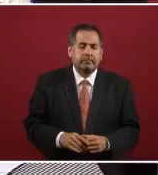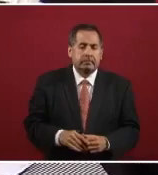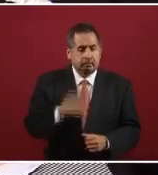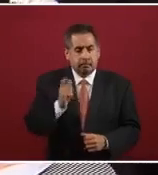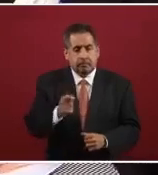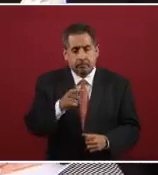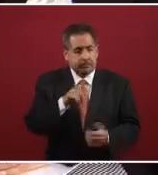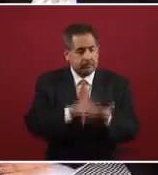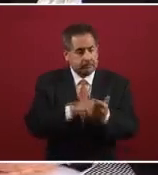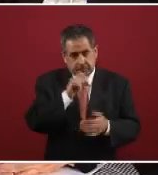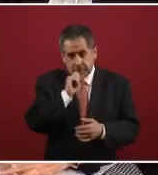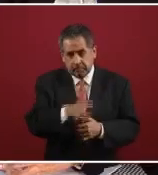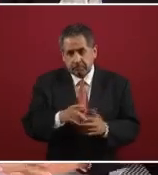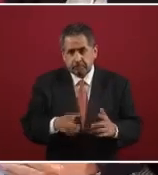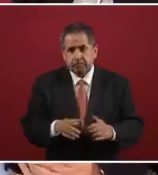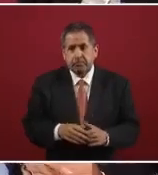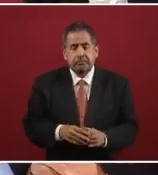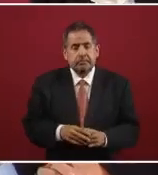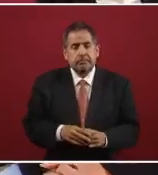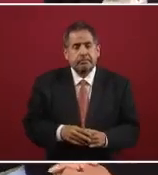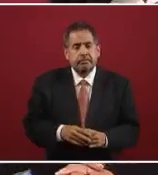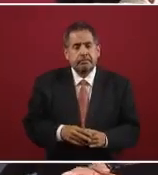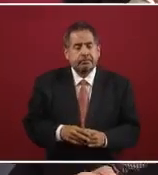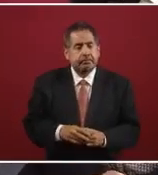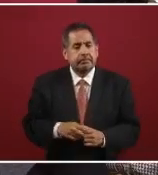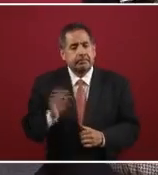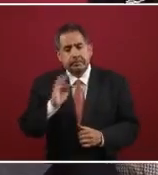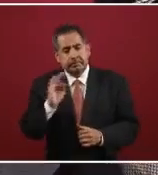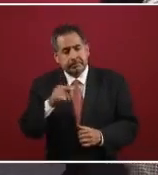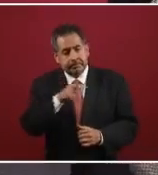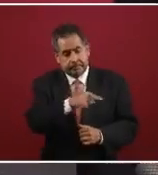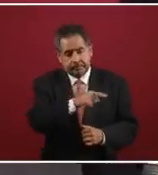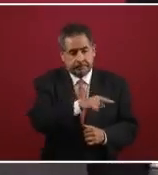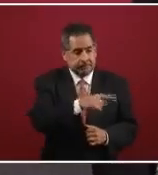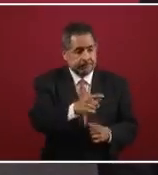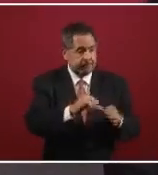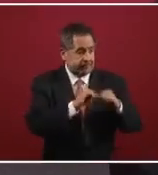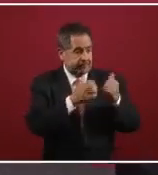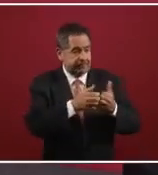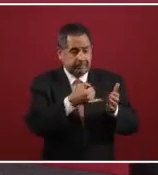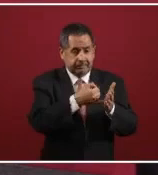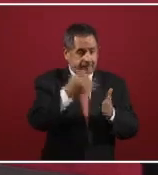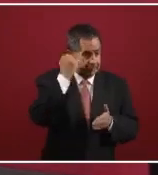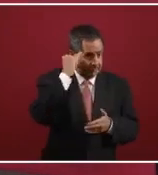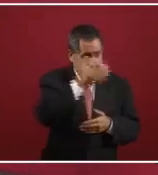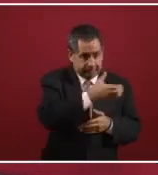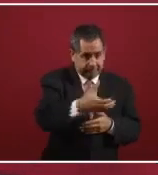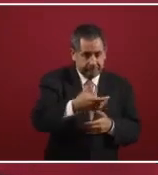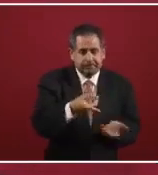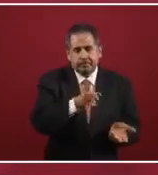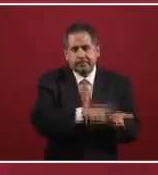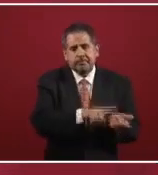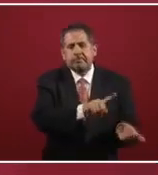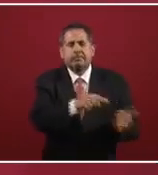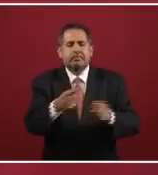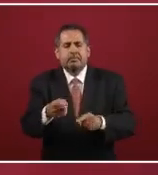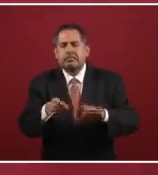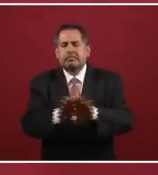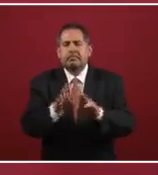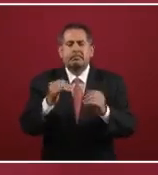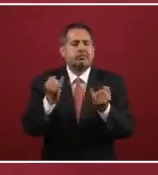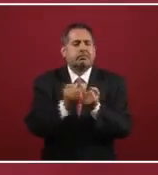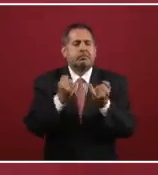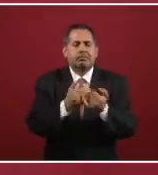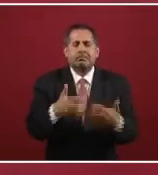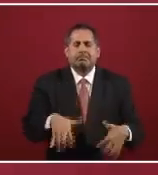entonces es lo mismo si eso pasa con organizaciones campesinas imagínense de